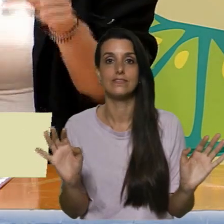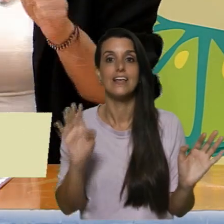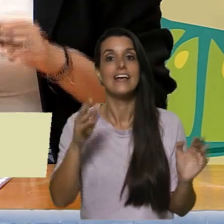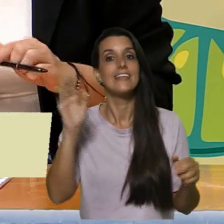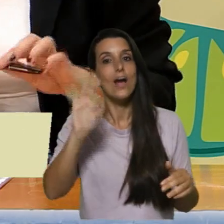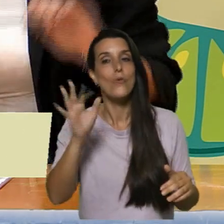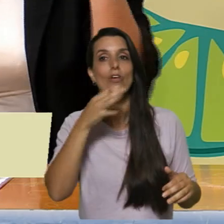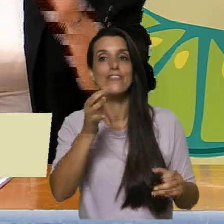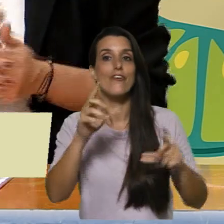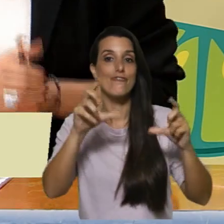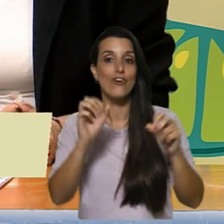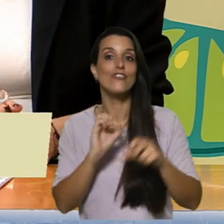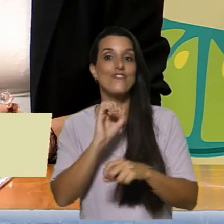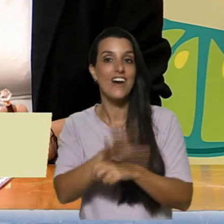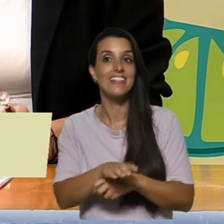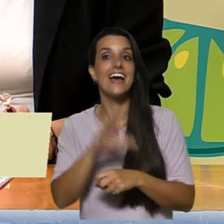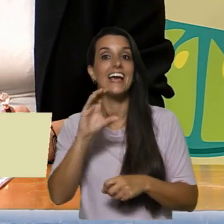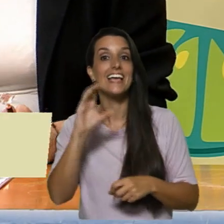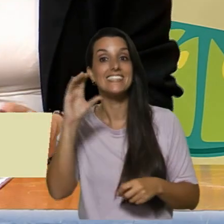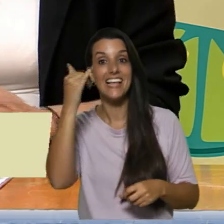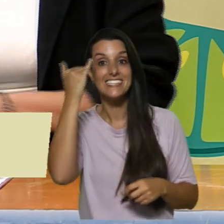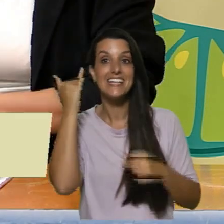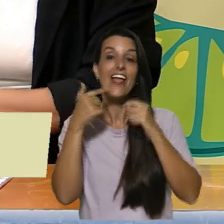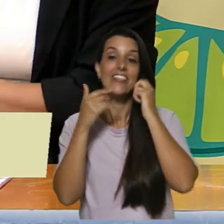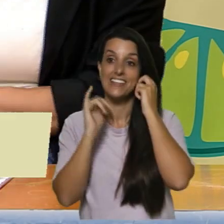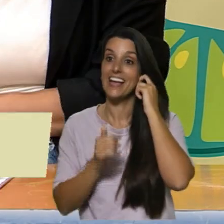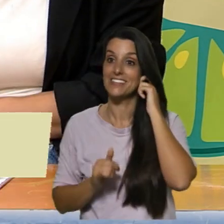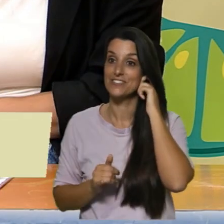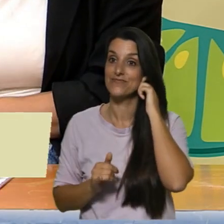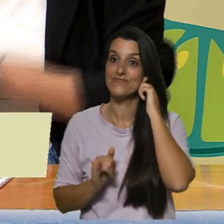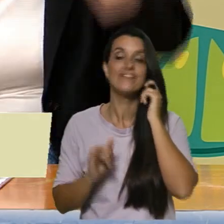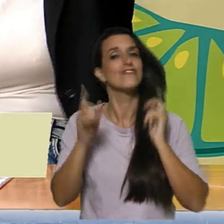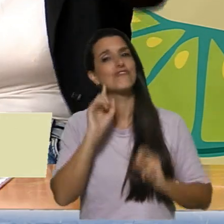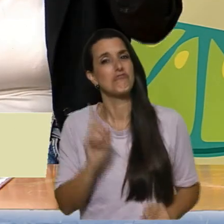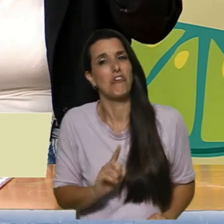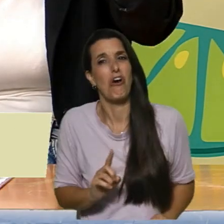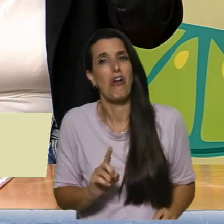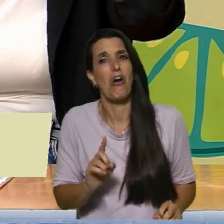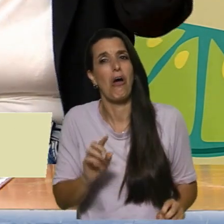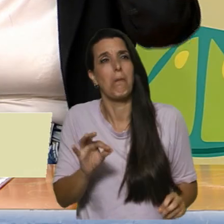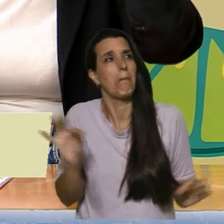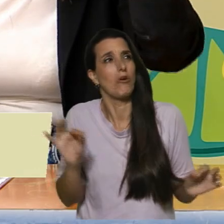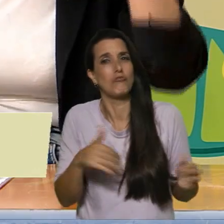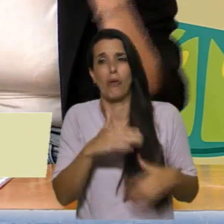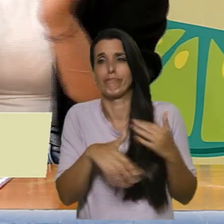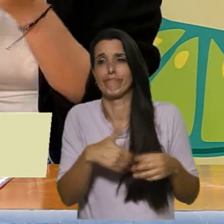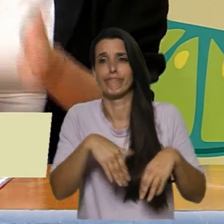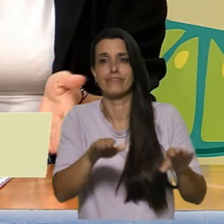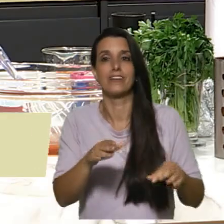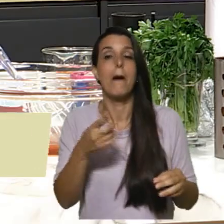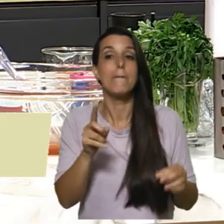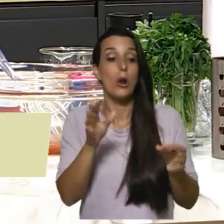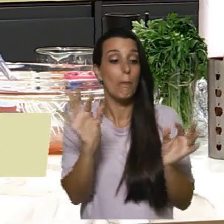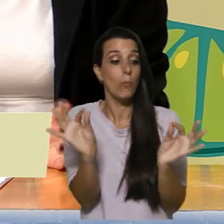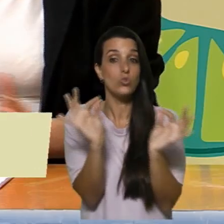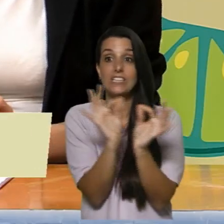Beatriz, y nos manda la foto. Y Ceci acá era de que si esa no me pasa, yo estoy colgada más el repasador. Pero puntita